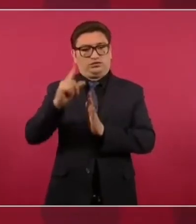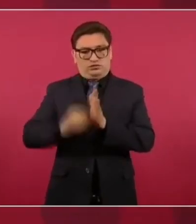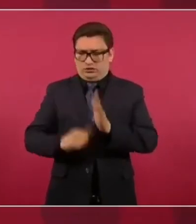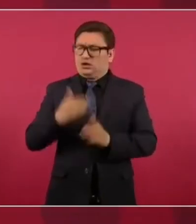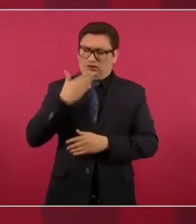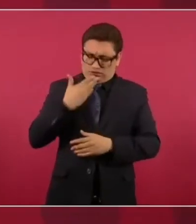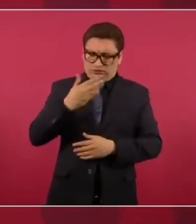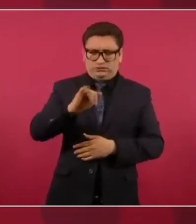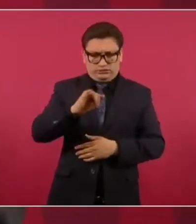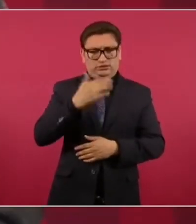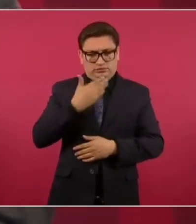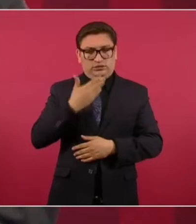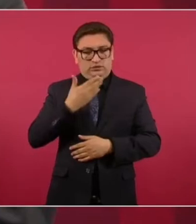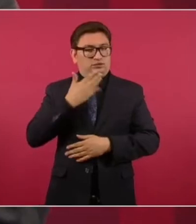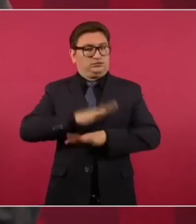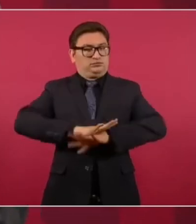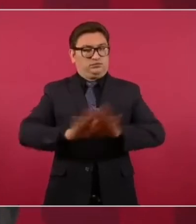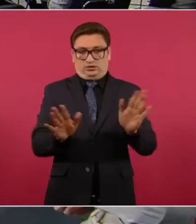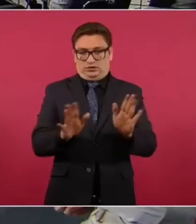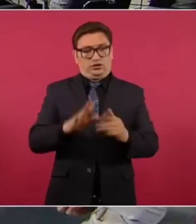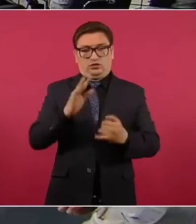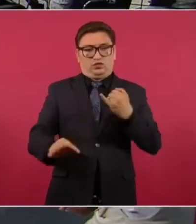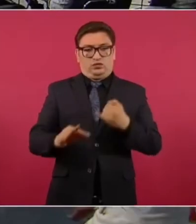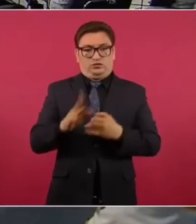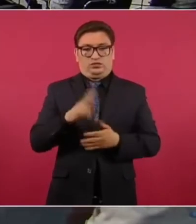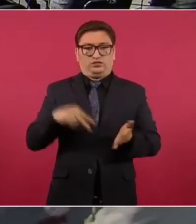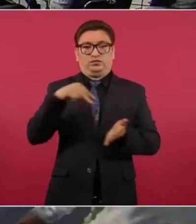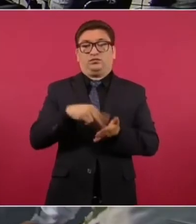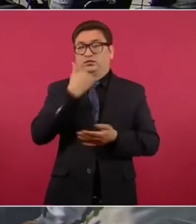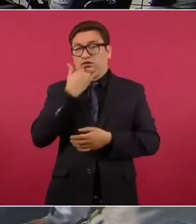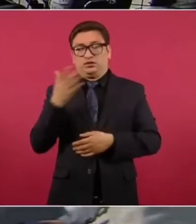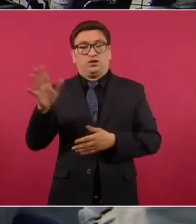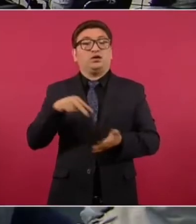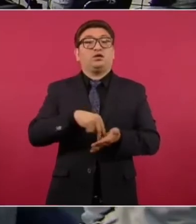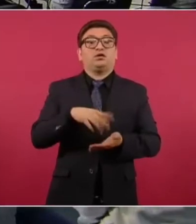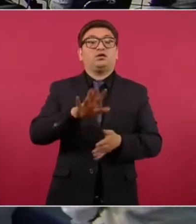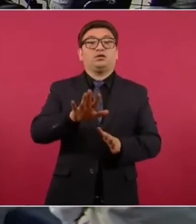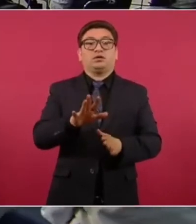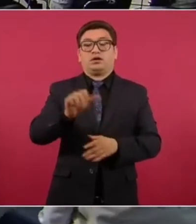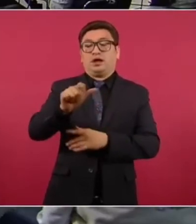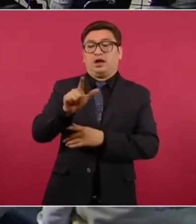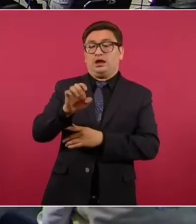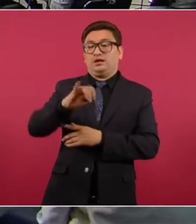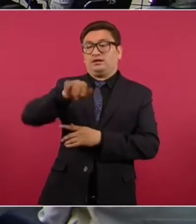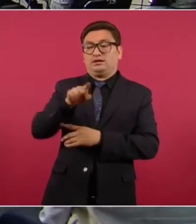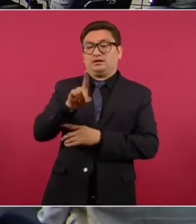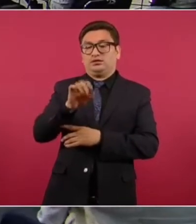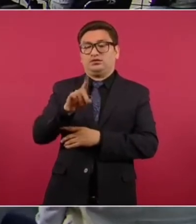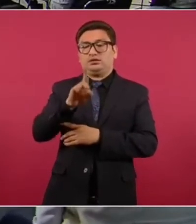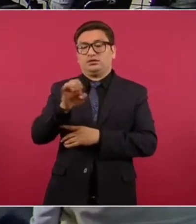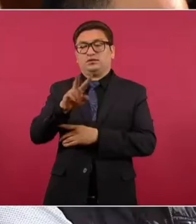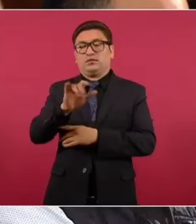bien, está bien. Y ya nada más para terminar, me voy a levantar allá atrás. Alejandro del Valle de la